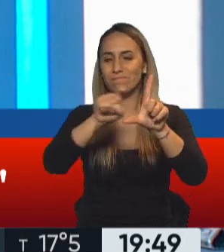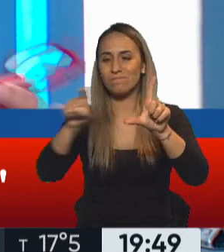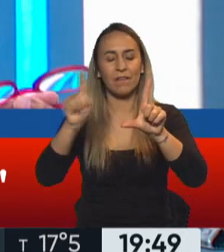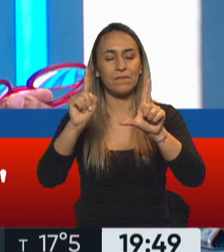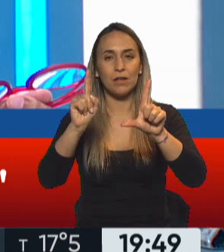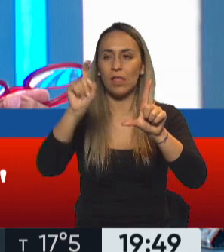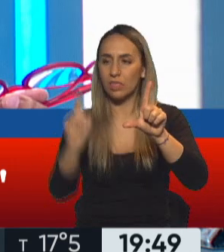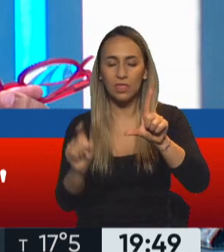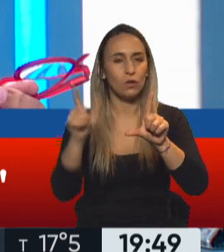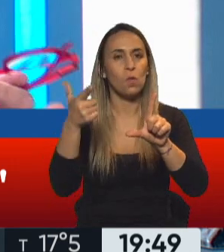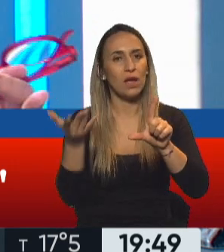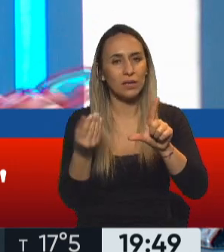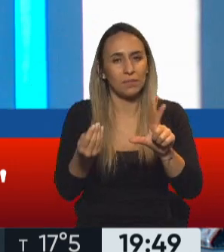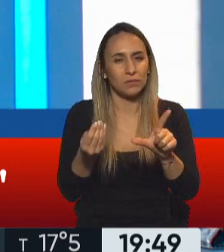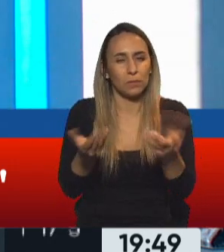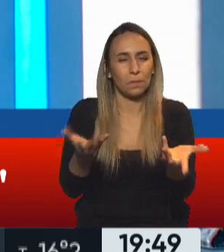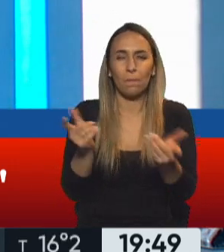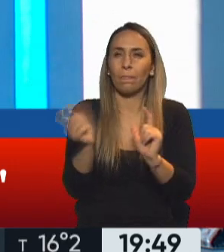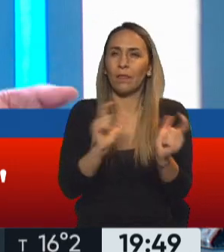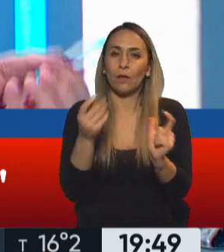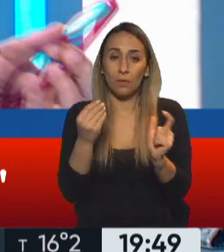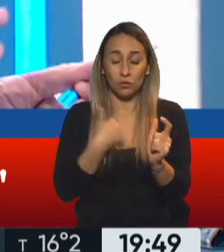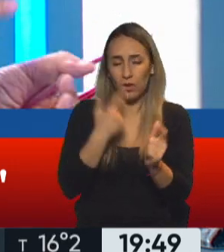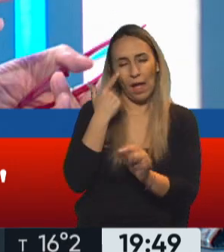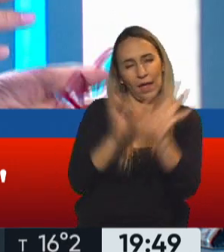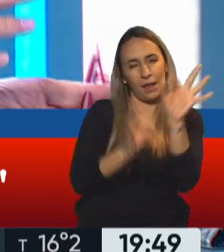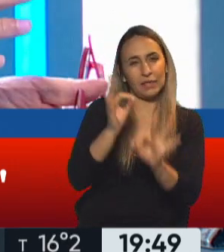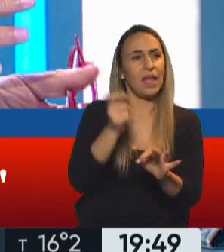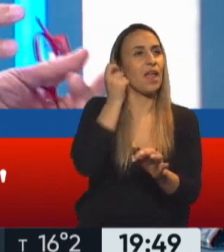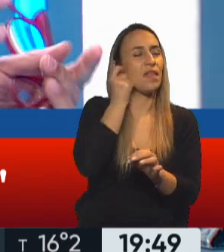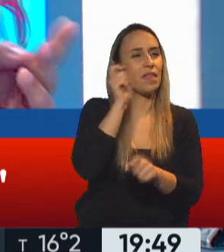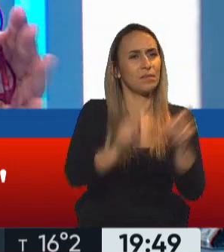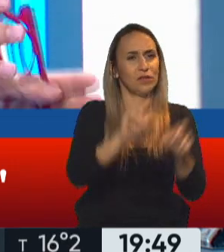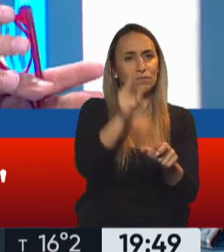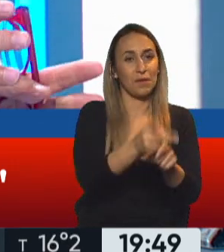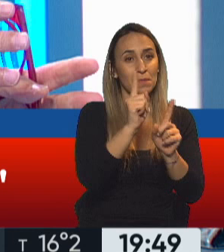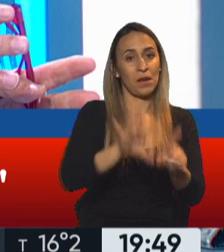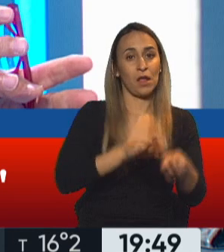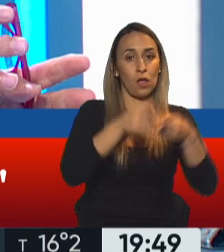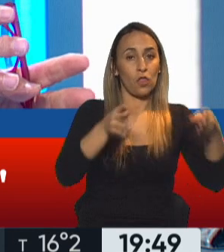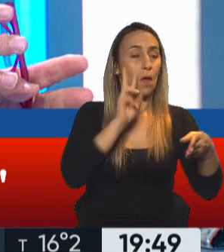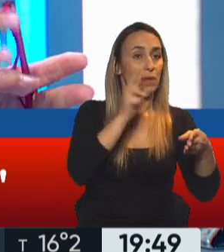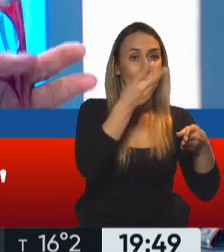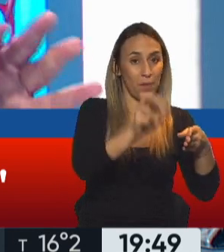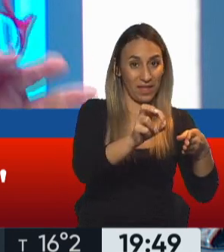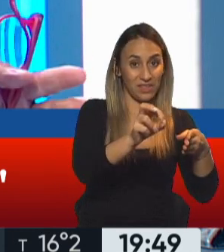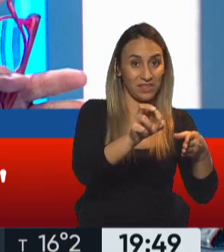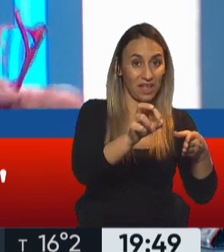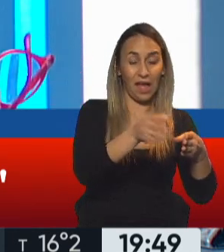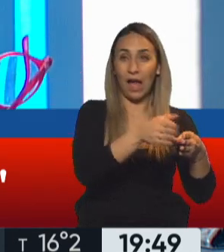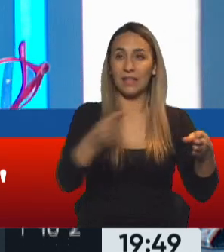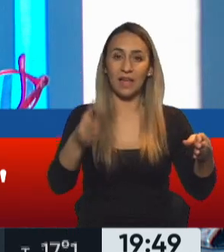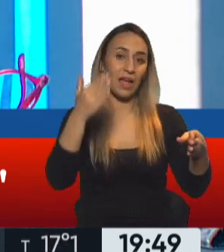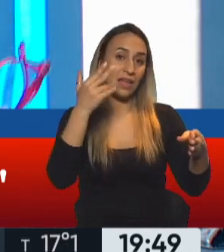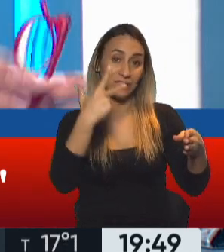diferencia? Porque hoy estuve yo haciendo un análisis de edad de fallecimiento del año 2020, de los infectados en el año 2020 hasta el 3 de